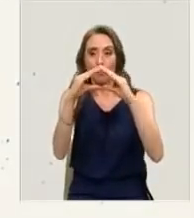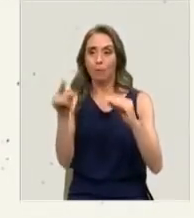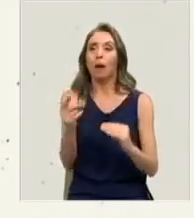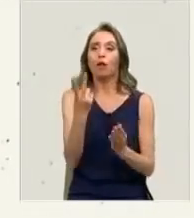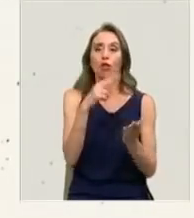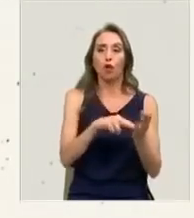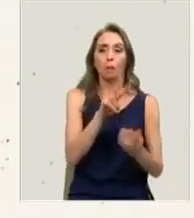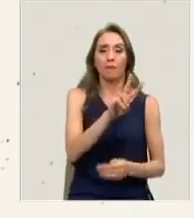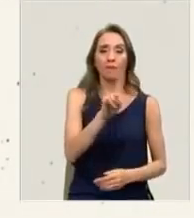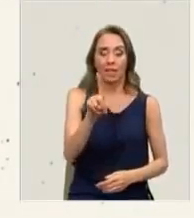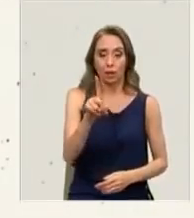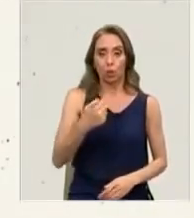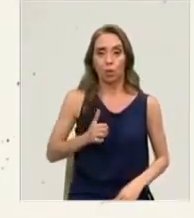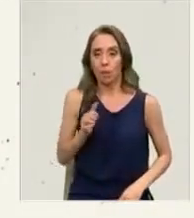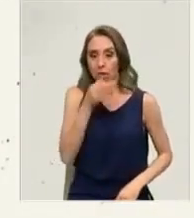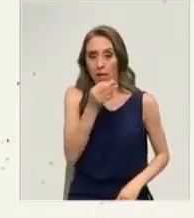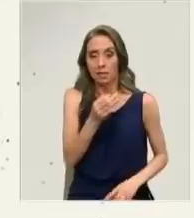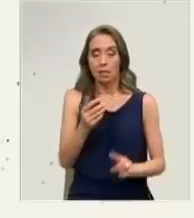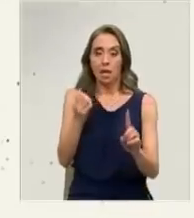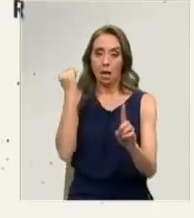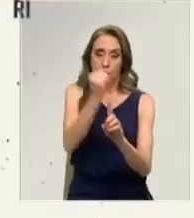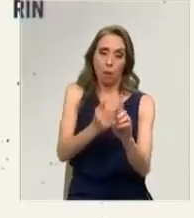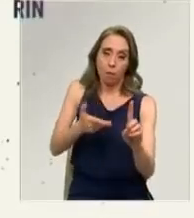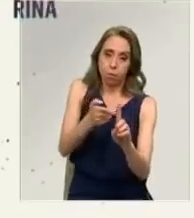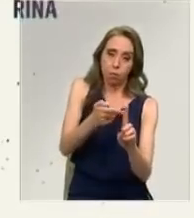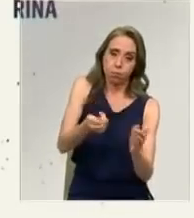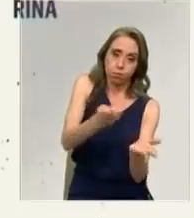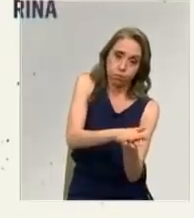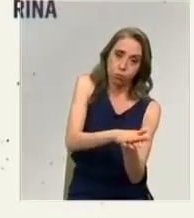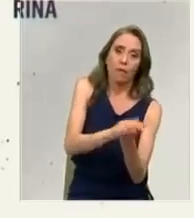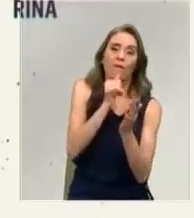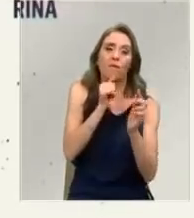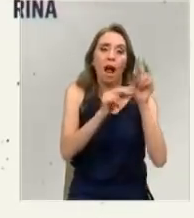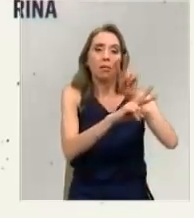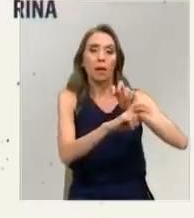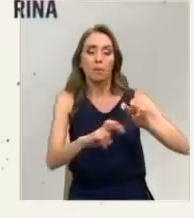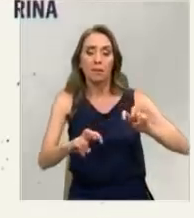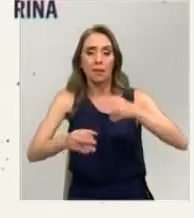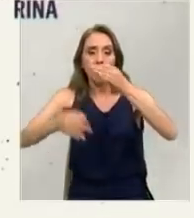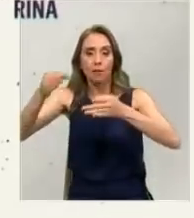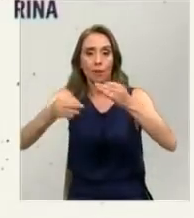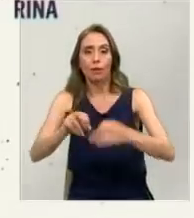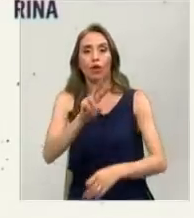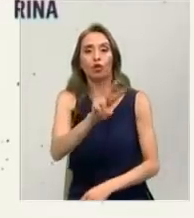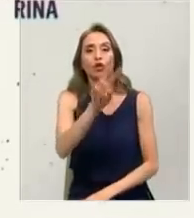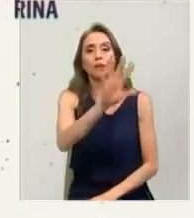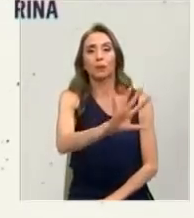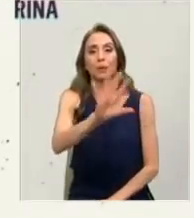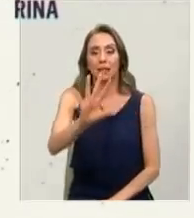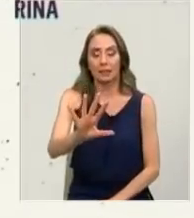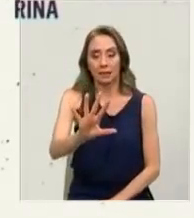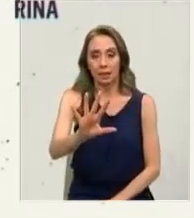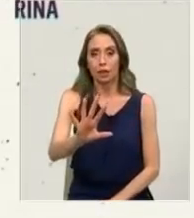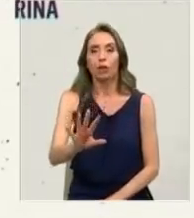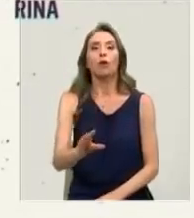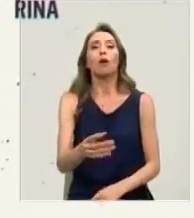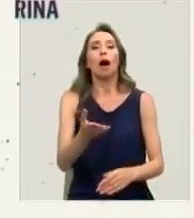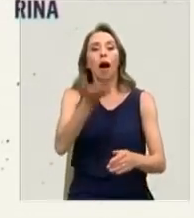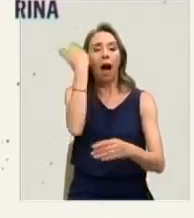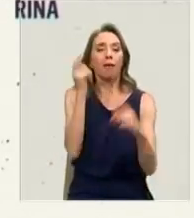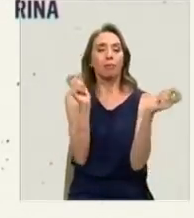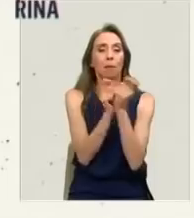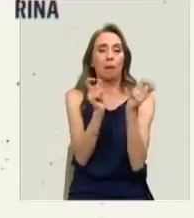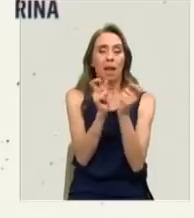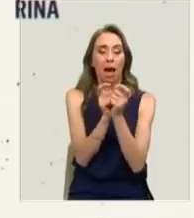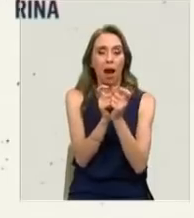En 2021, los homicidios cuya causa está en investigación fueron 255. Por rencillas